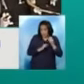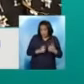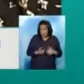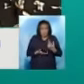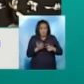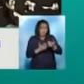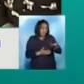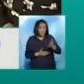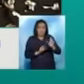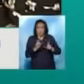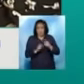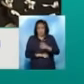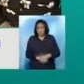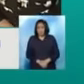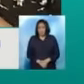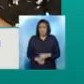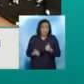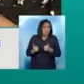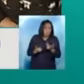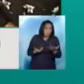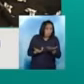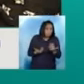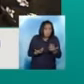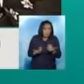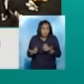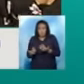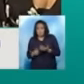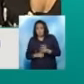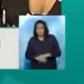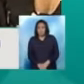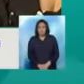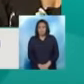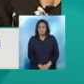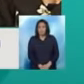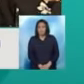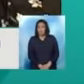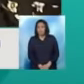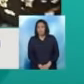para invitar a nuestro público. ¿Cuál? ¿Cuál?